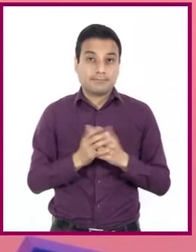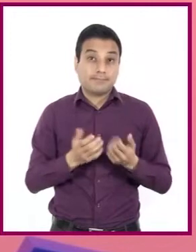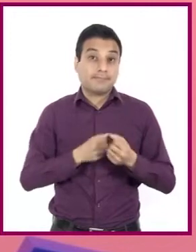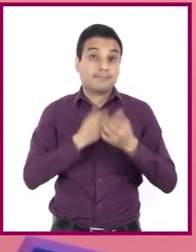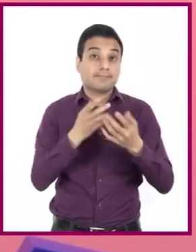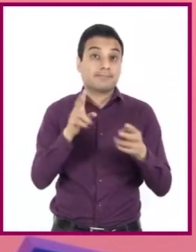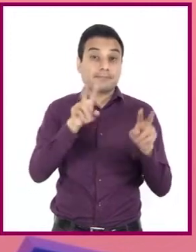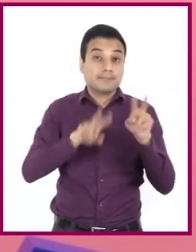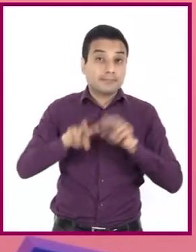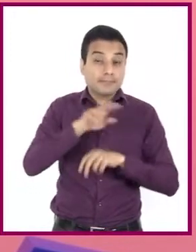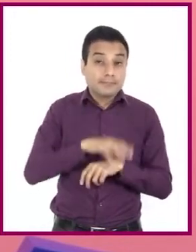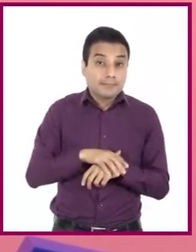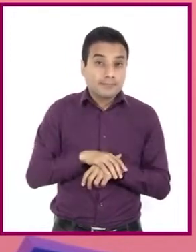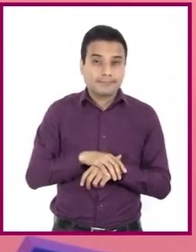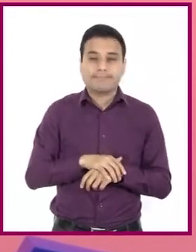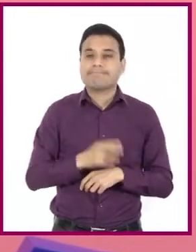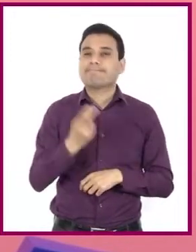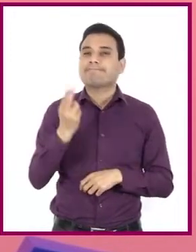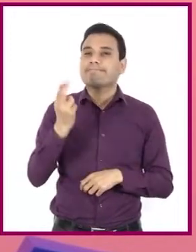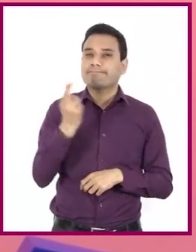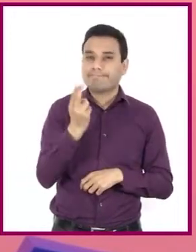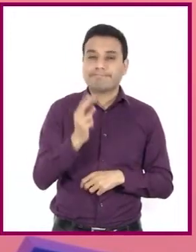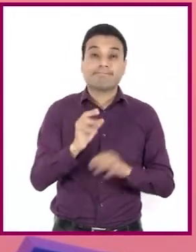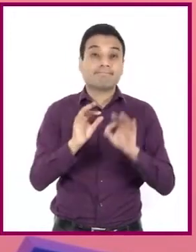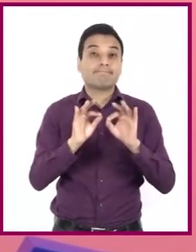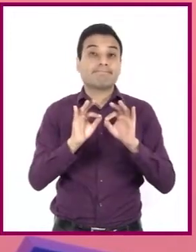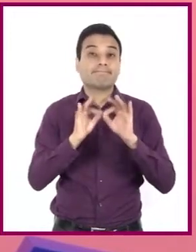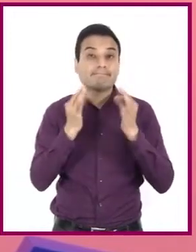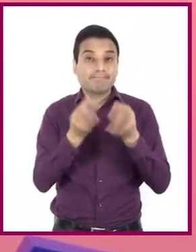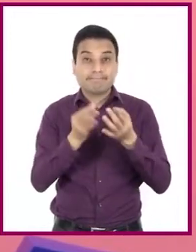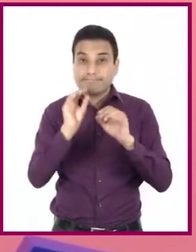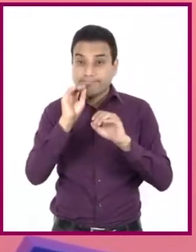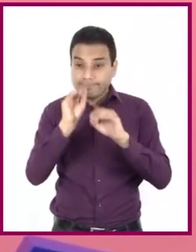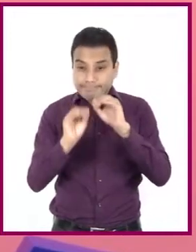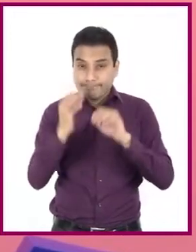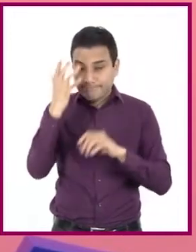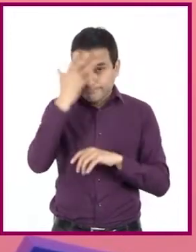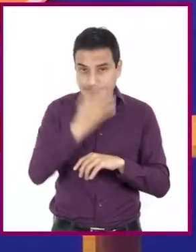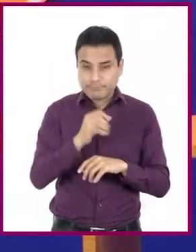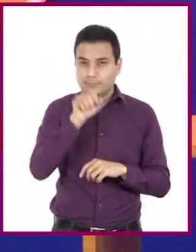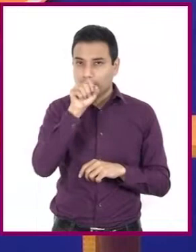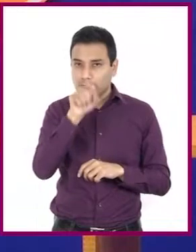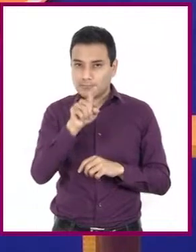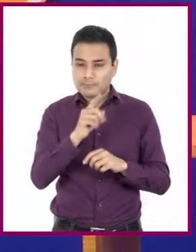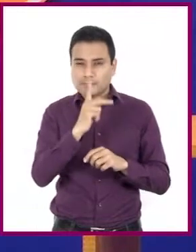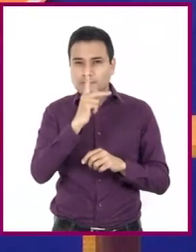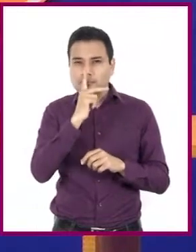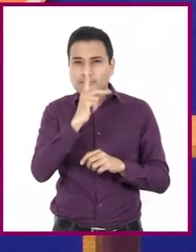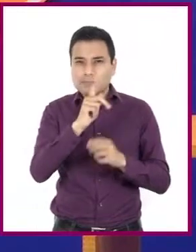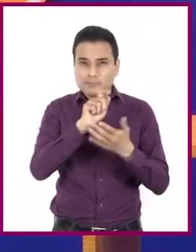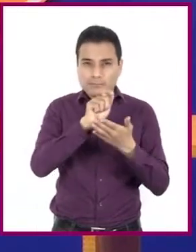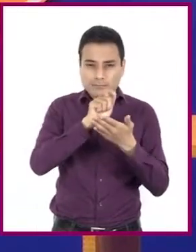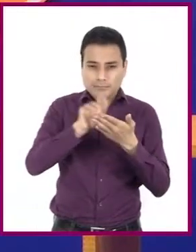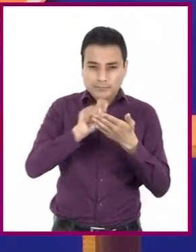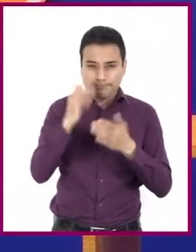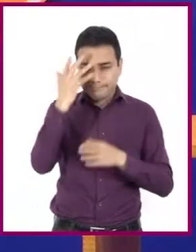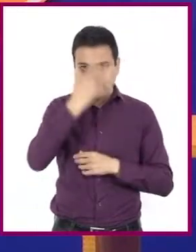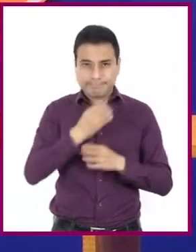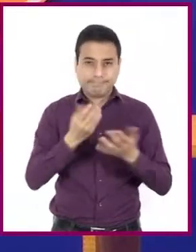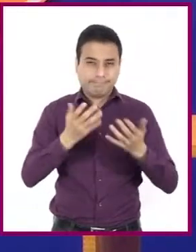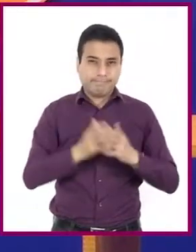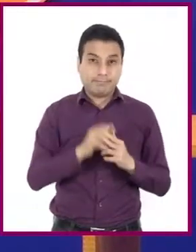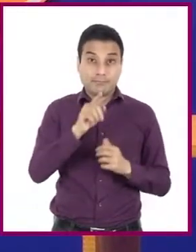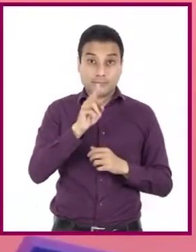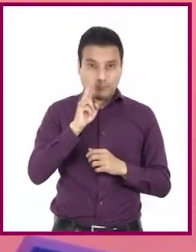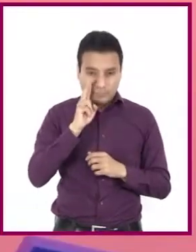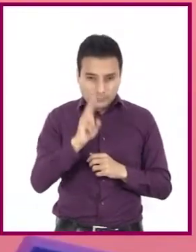visual, la forma gráfica y el contenido forman nuevas perspectivas, así como imágenes que